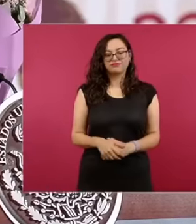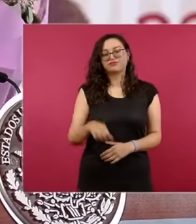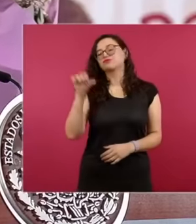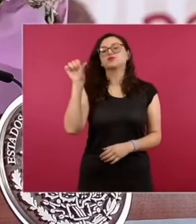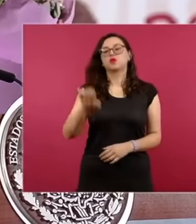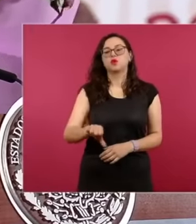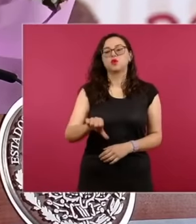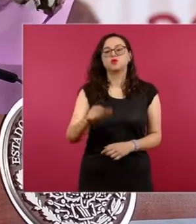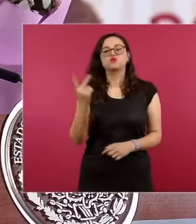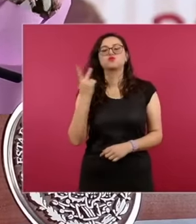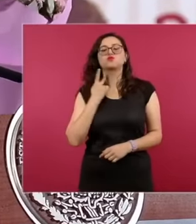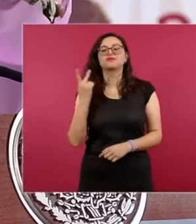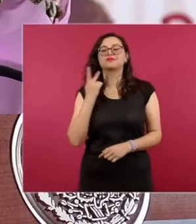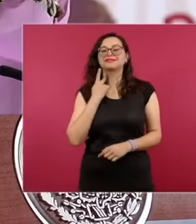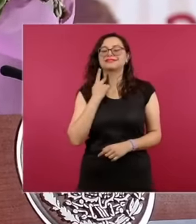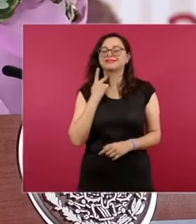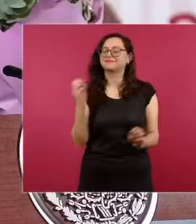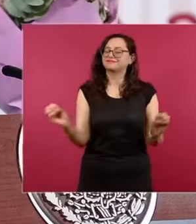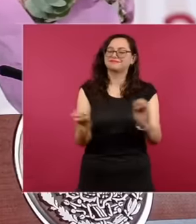política,